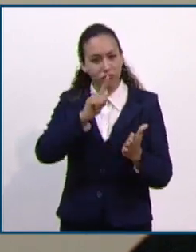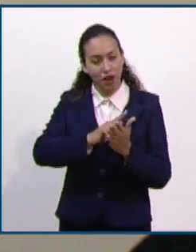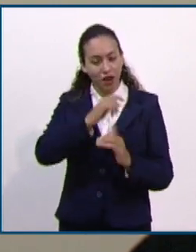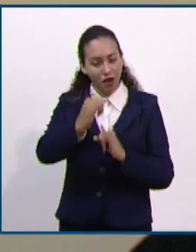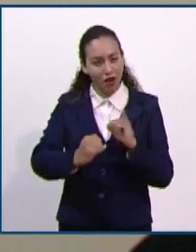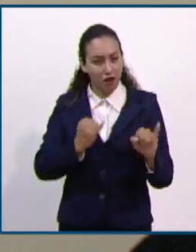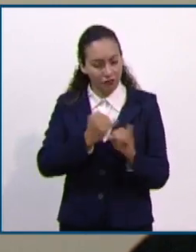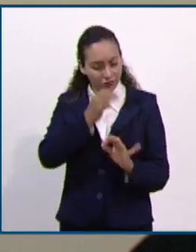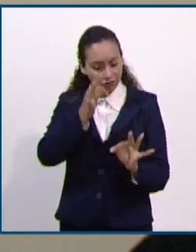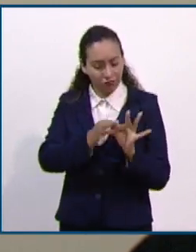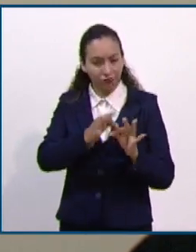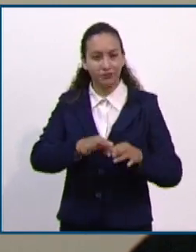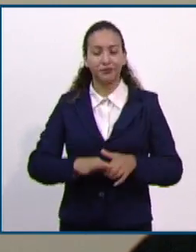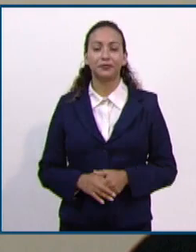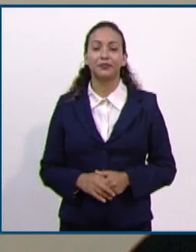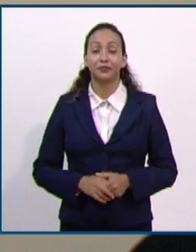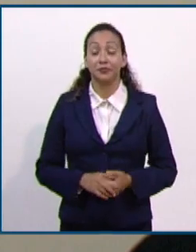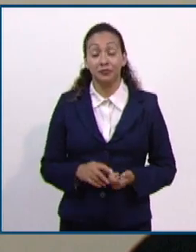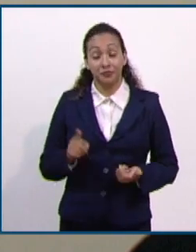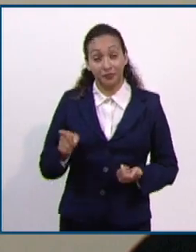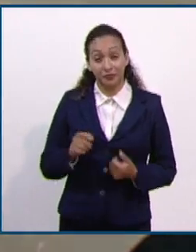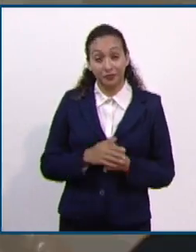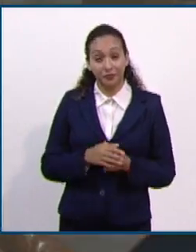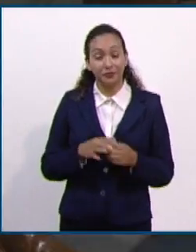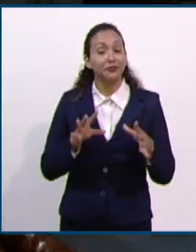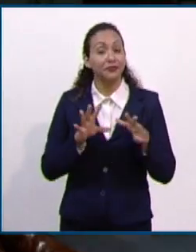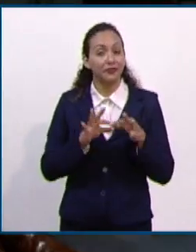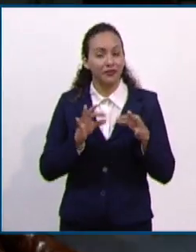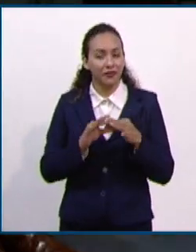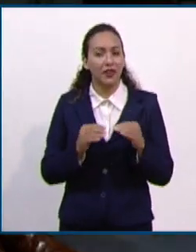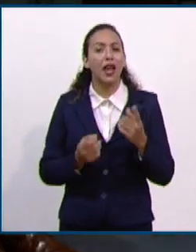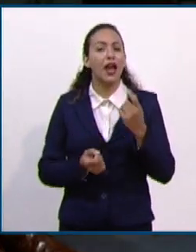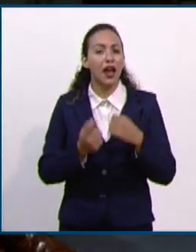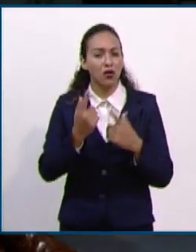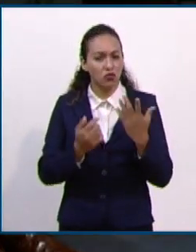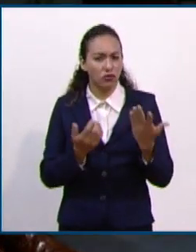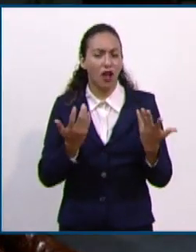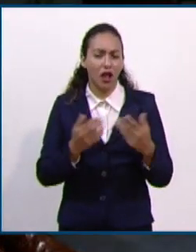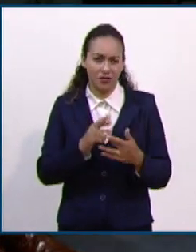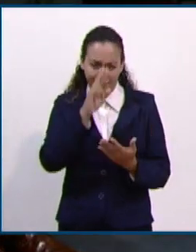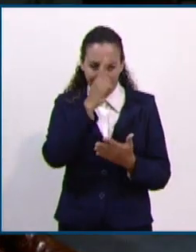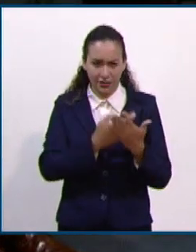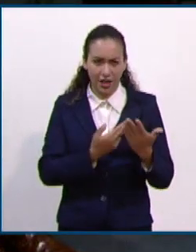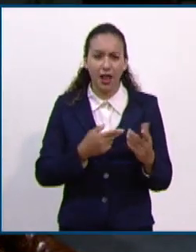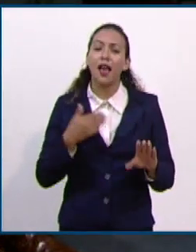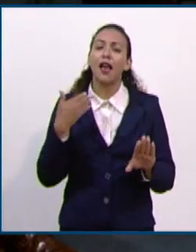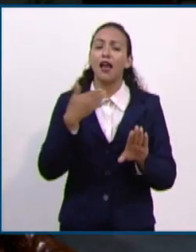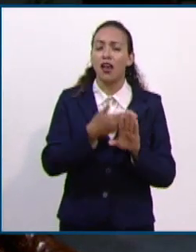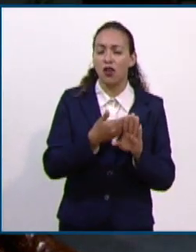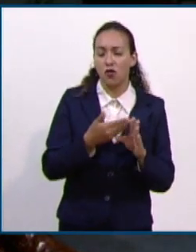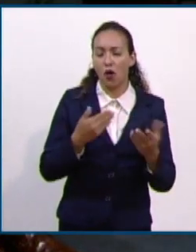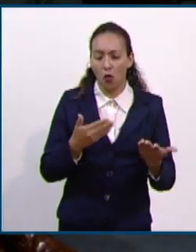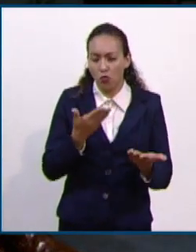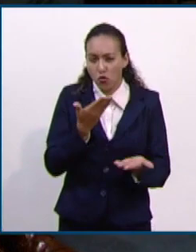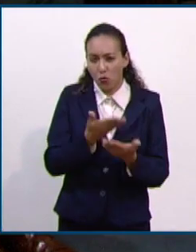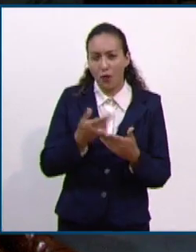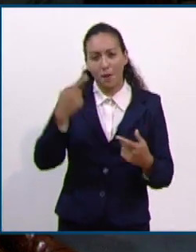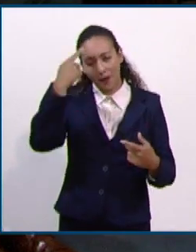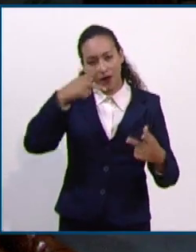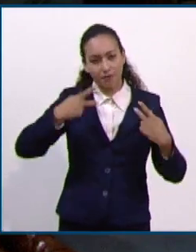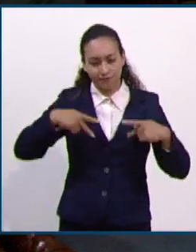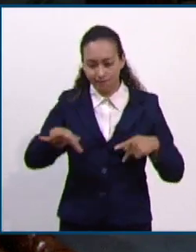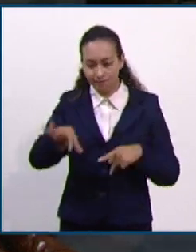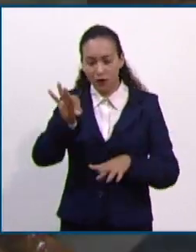ministro Alcántara Carrancá se refirió a las presiones indebidas contra los poderes judiciales y a la propuesta de elegir a sus